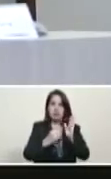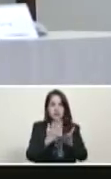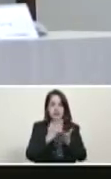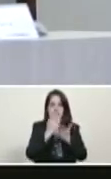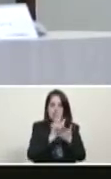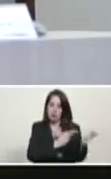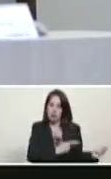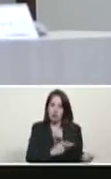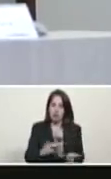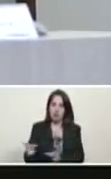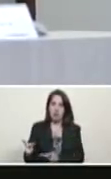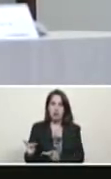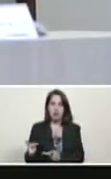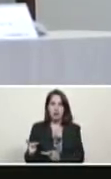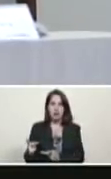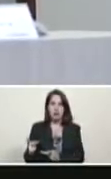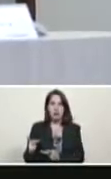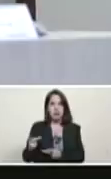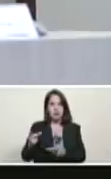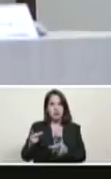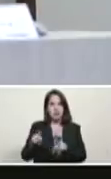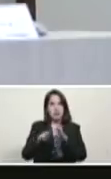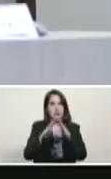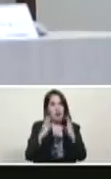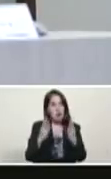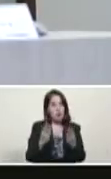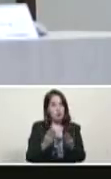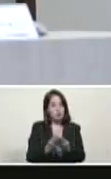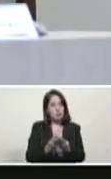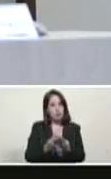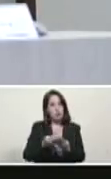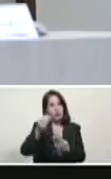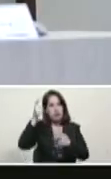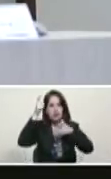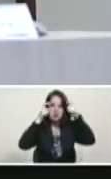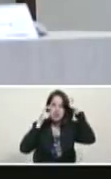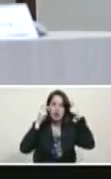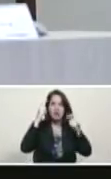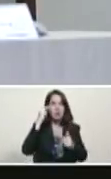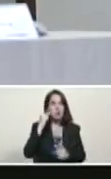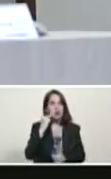la bienvenida a la tierra de chávez a la tierra de bolívar